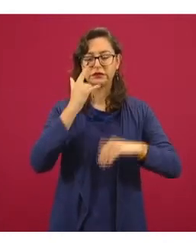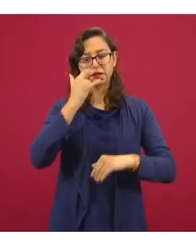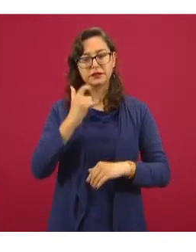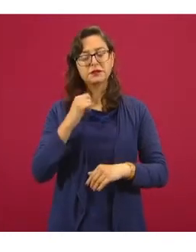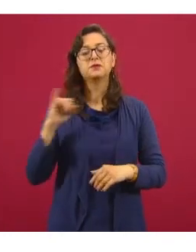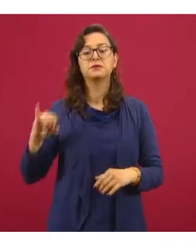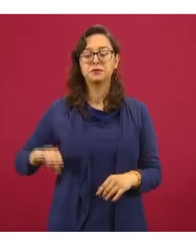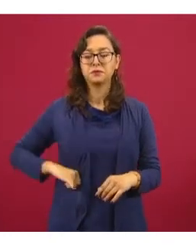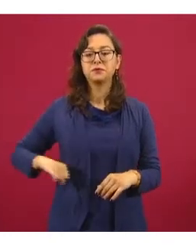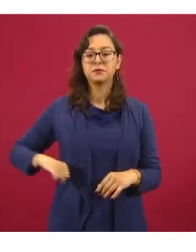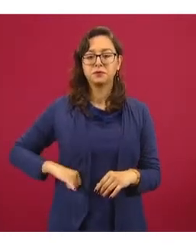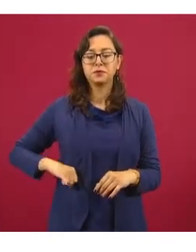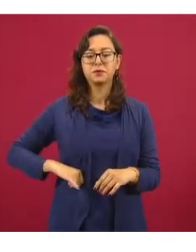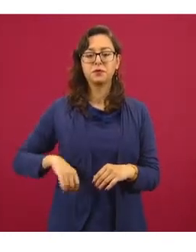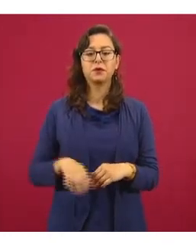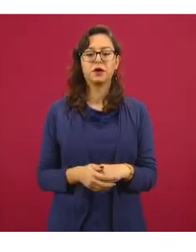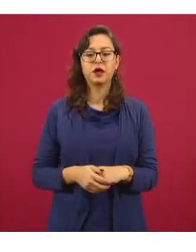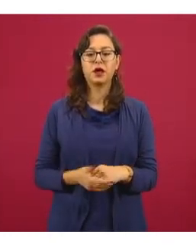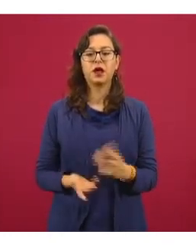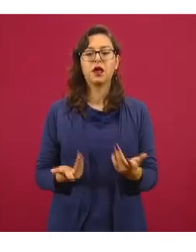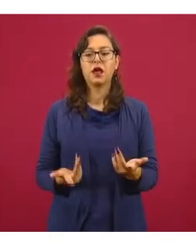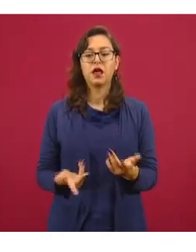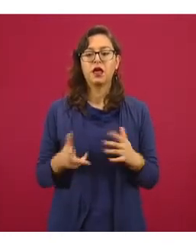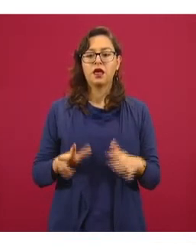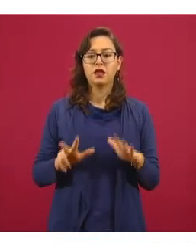en esta semana, y